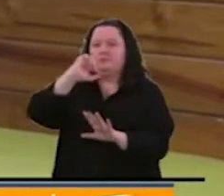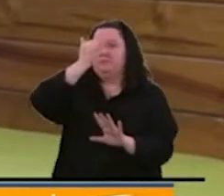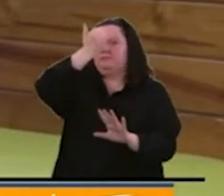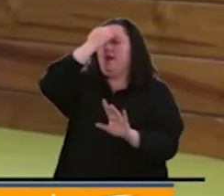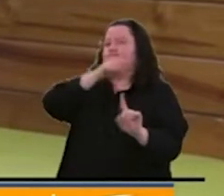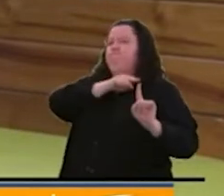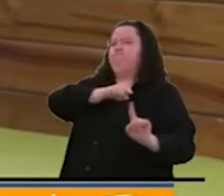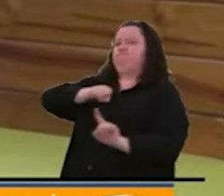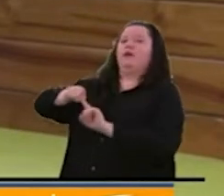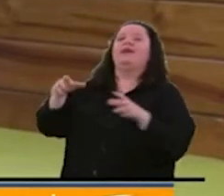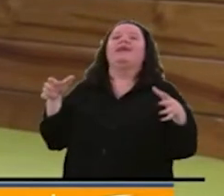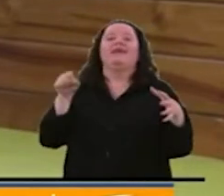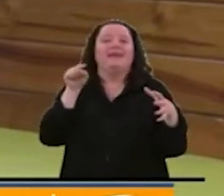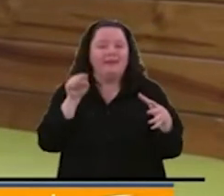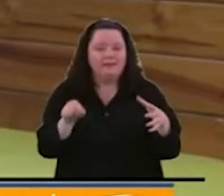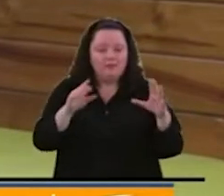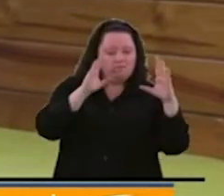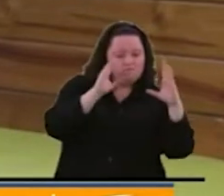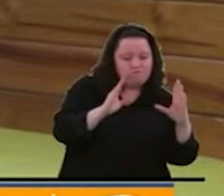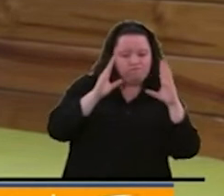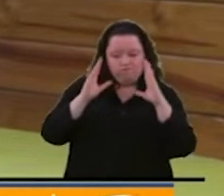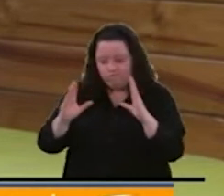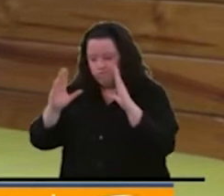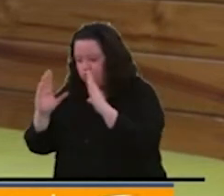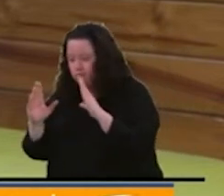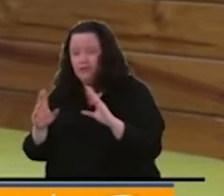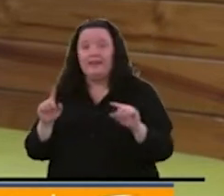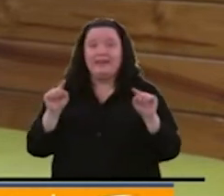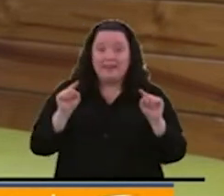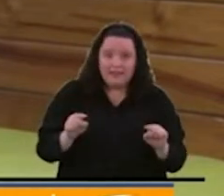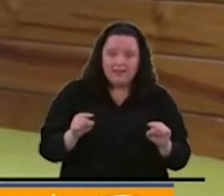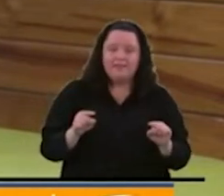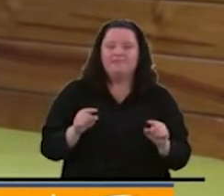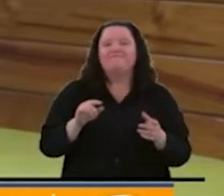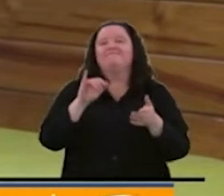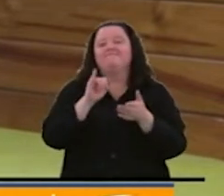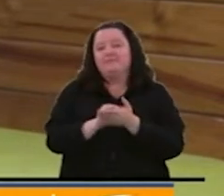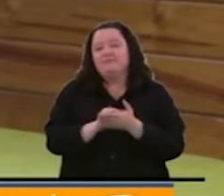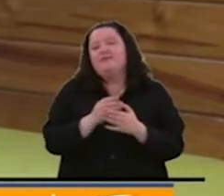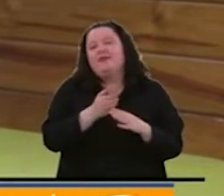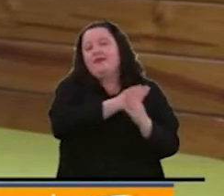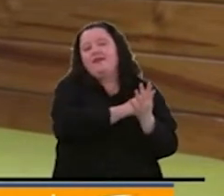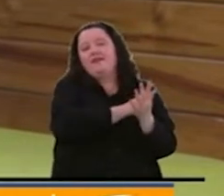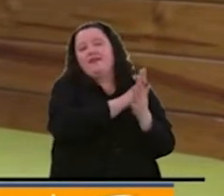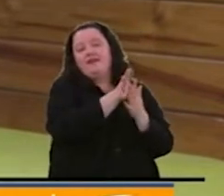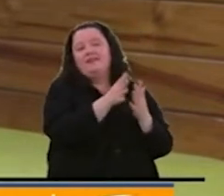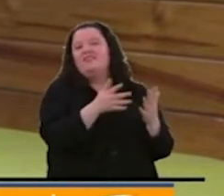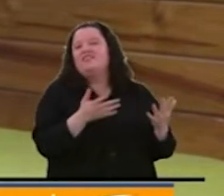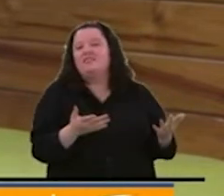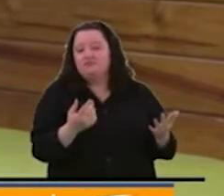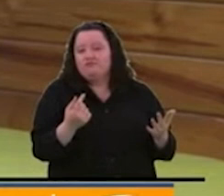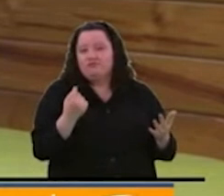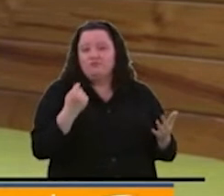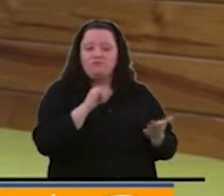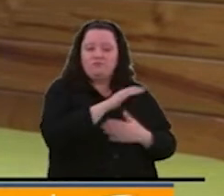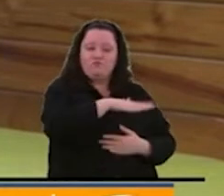unas prioridades que hay que atender y que pues lo acaba de sancionar, acaba de sancionar